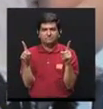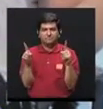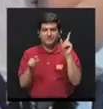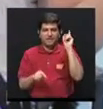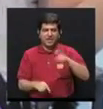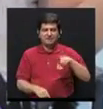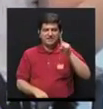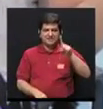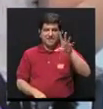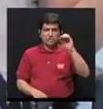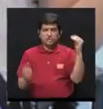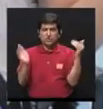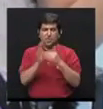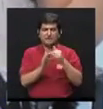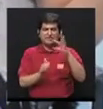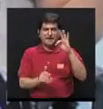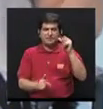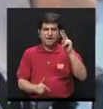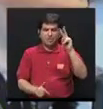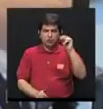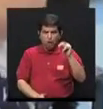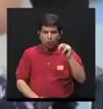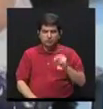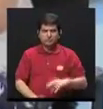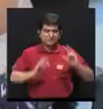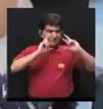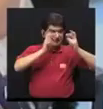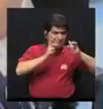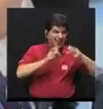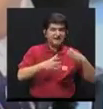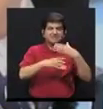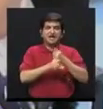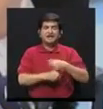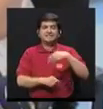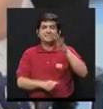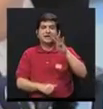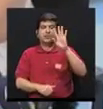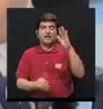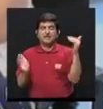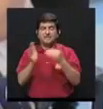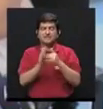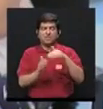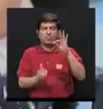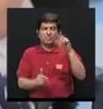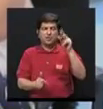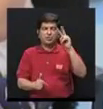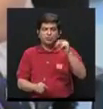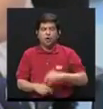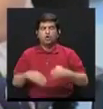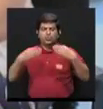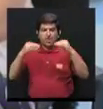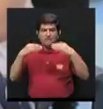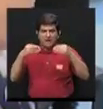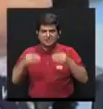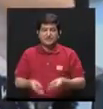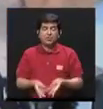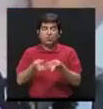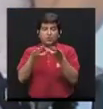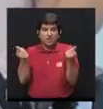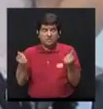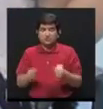150.000 toneladas de maíz para hacer 45.000 toneladas de plástico, y el resultado además no es